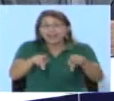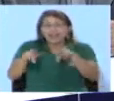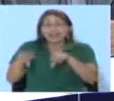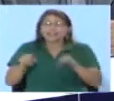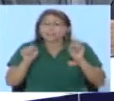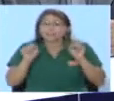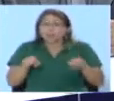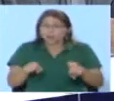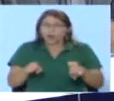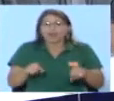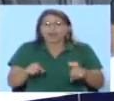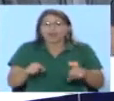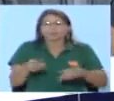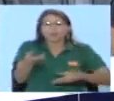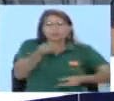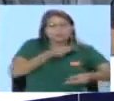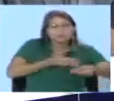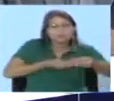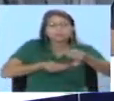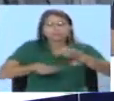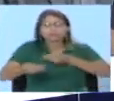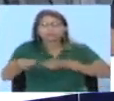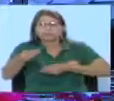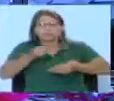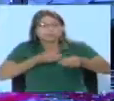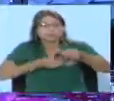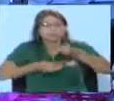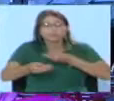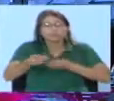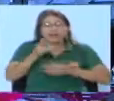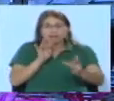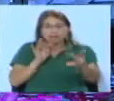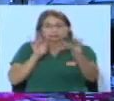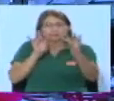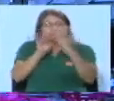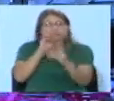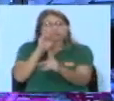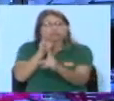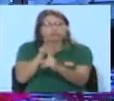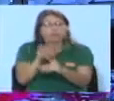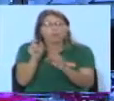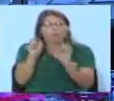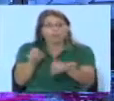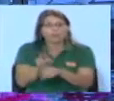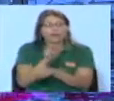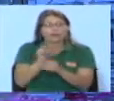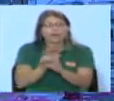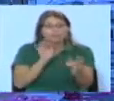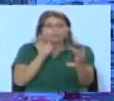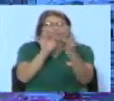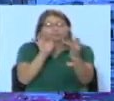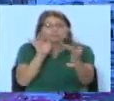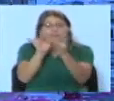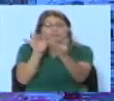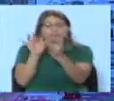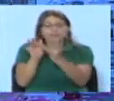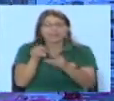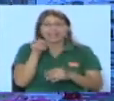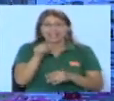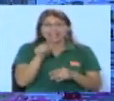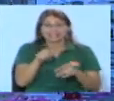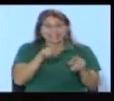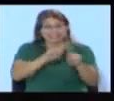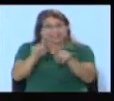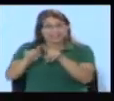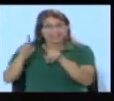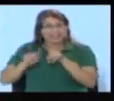pueda recibir y contestar en el mismo canal. Entonces, esa combinación de diferentes políticas